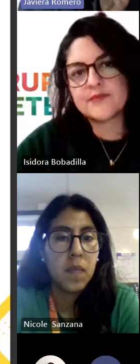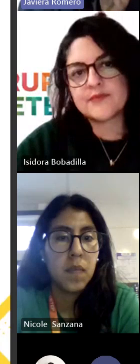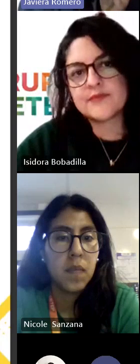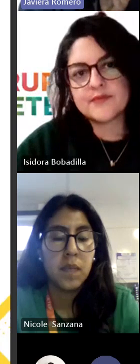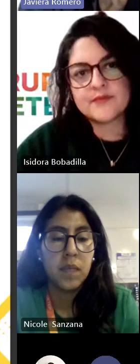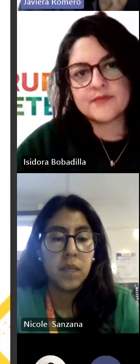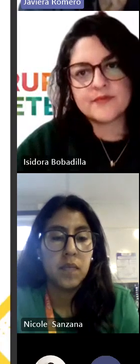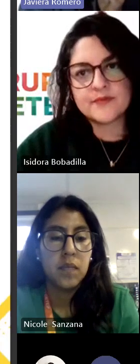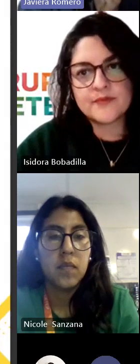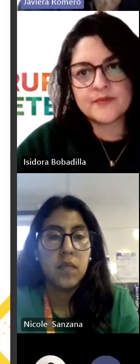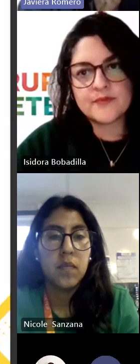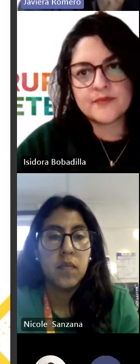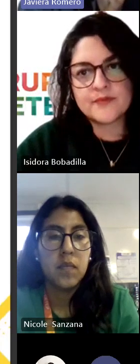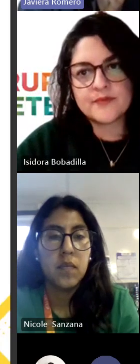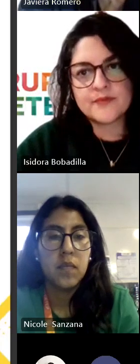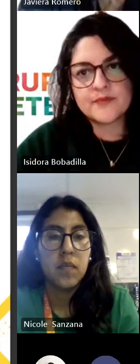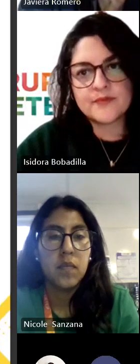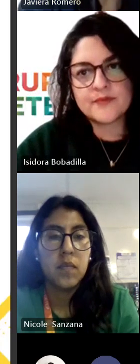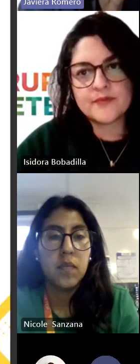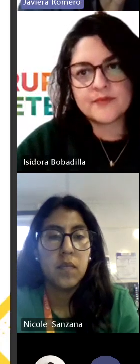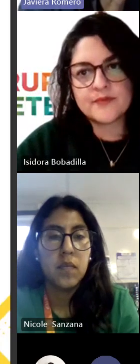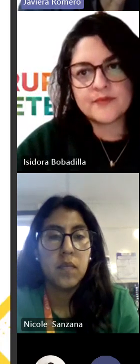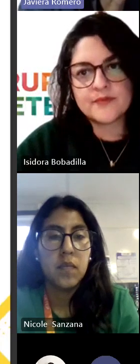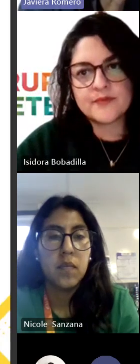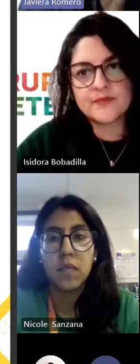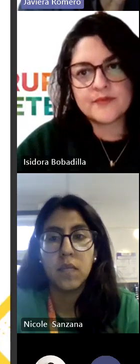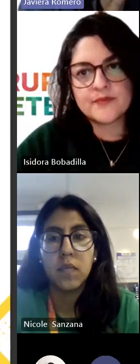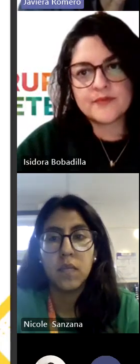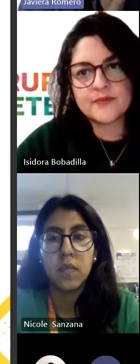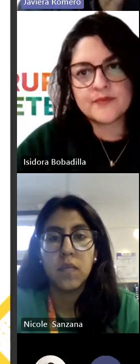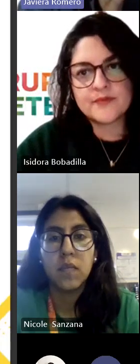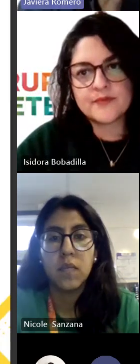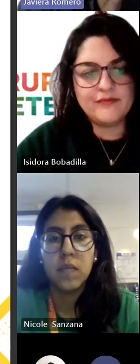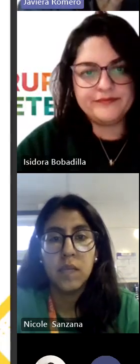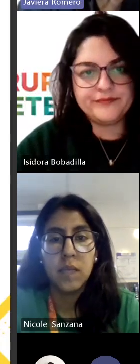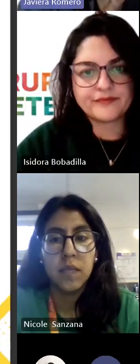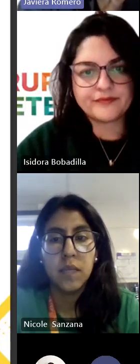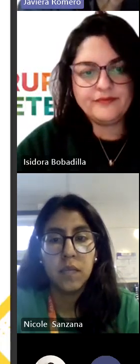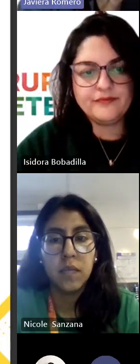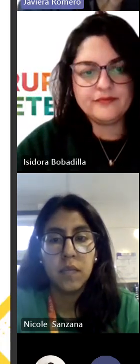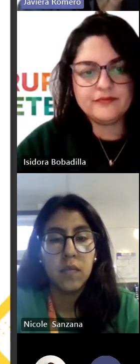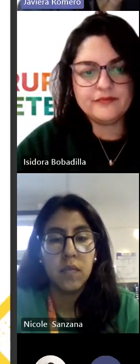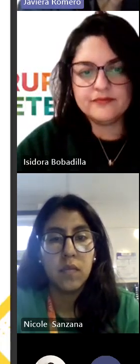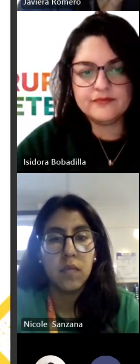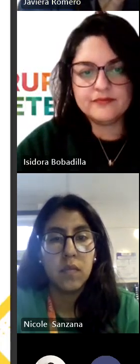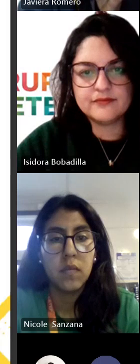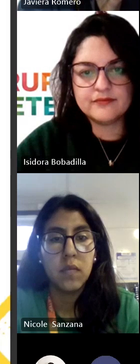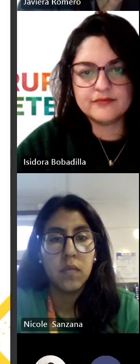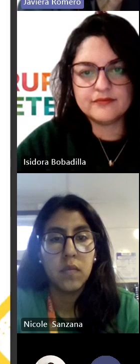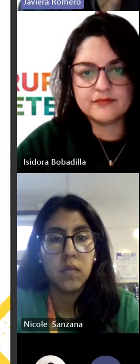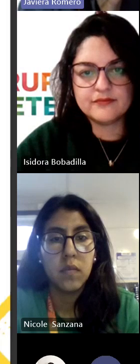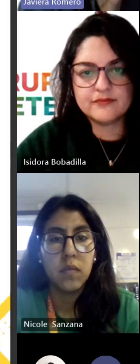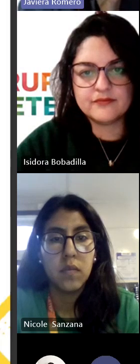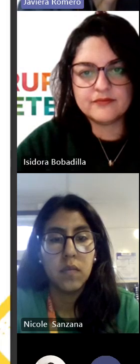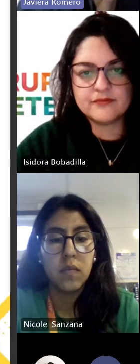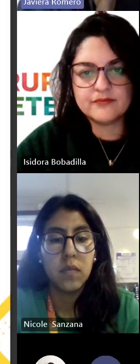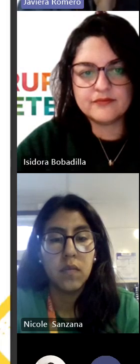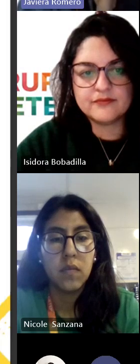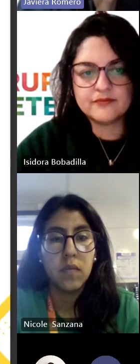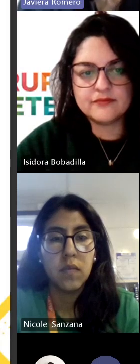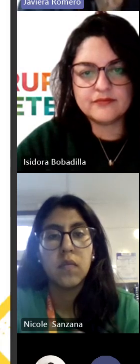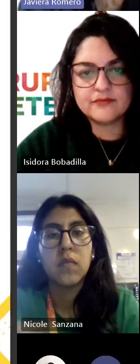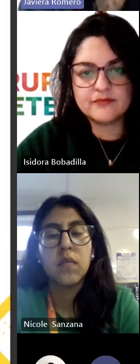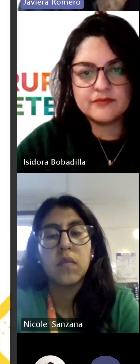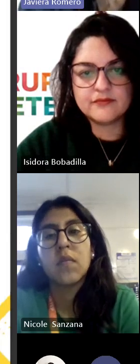Eventos estresantes en la familia. Desestructuración o cambios significativos a nivel familiar. Además de problemas